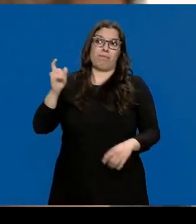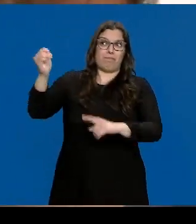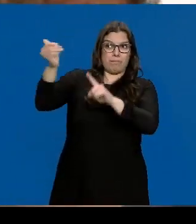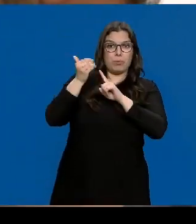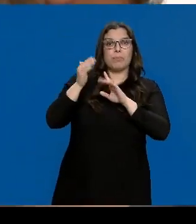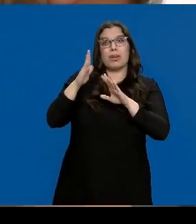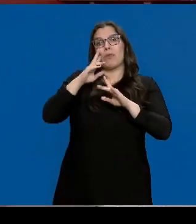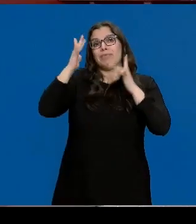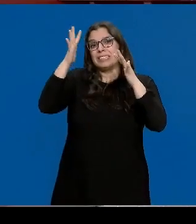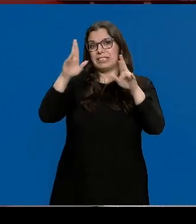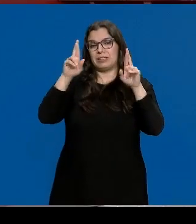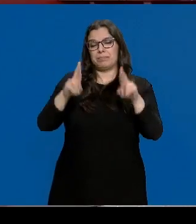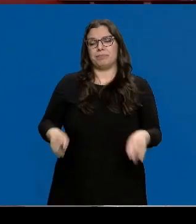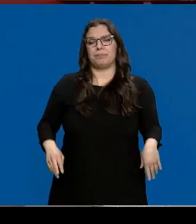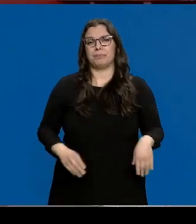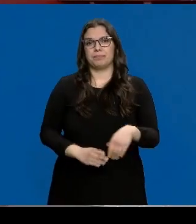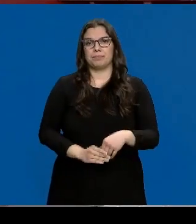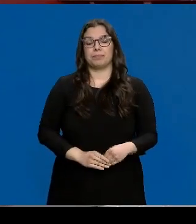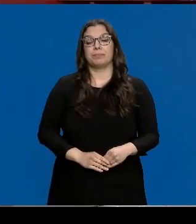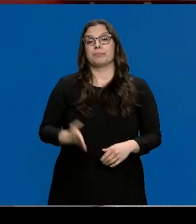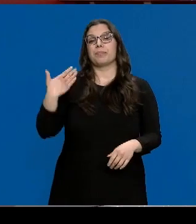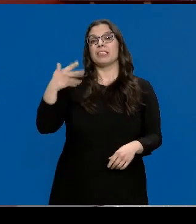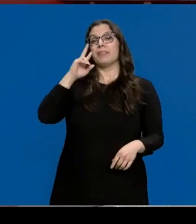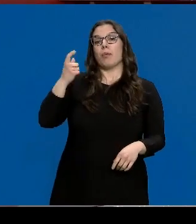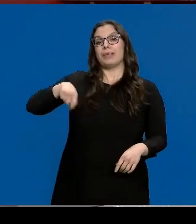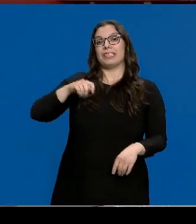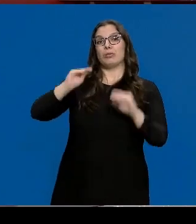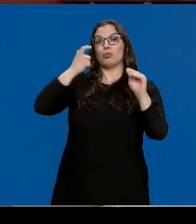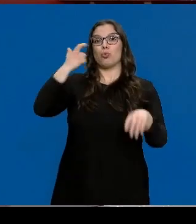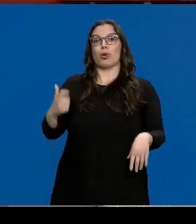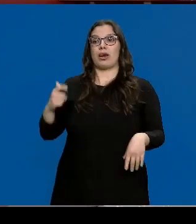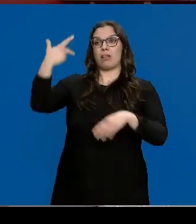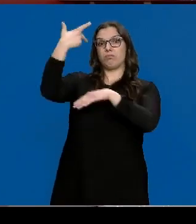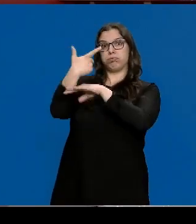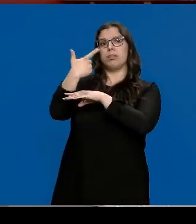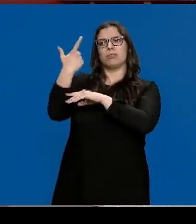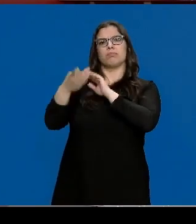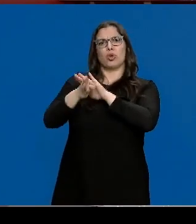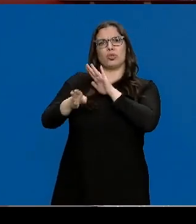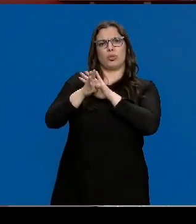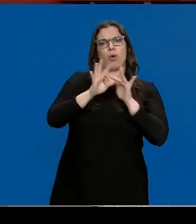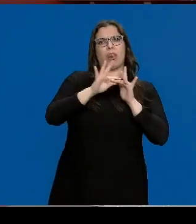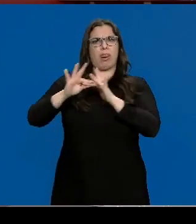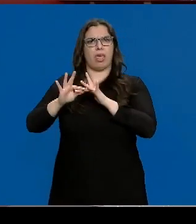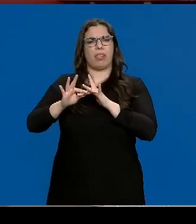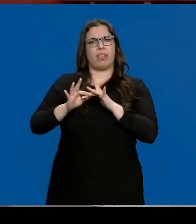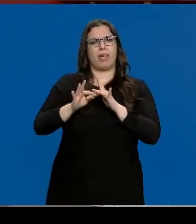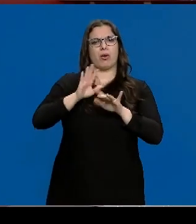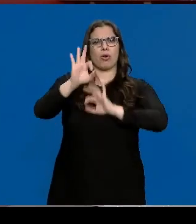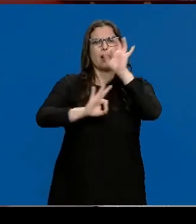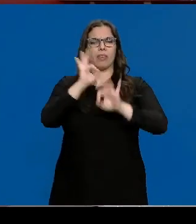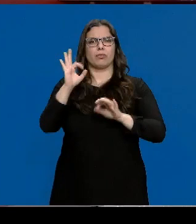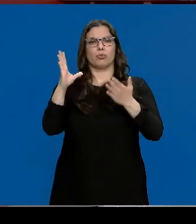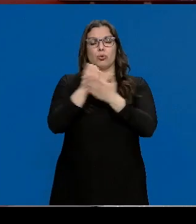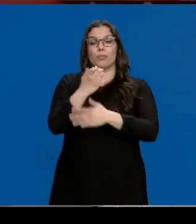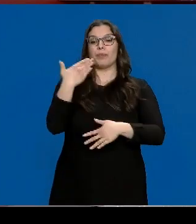esperanza. Veíamos antes al presidente de Ucrania demostrando con imágenes que sigue al frente de las operaciones en Kiev.